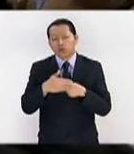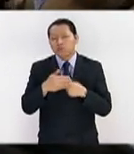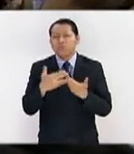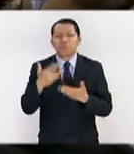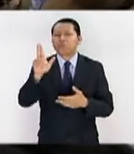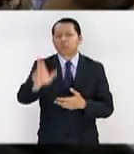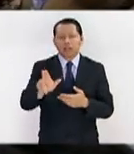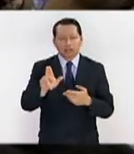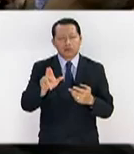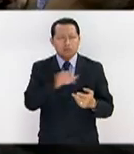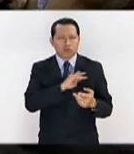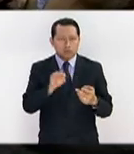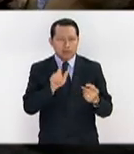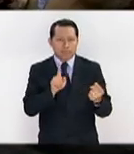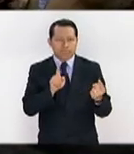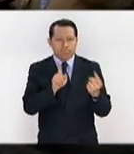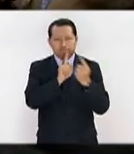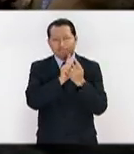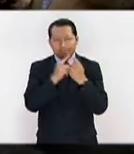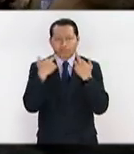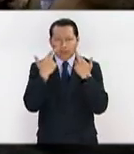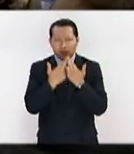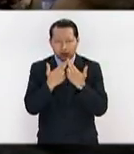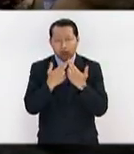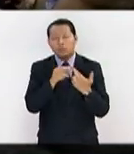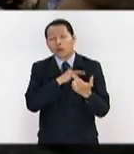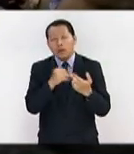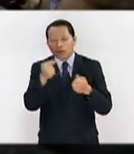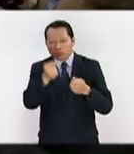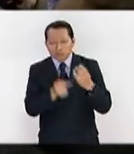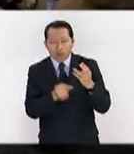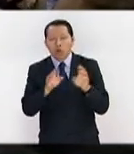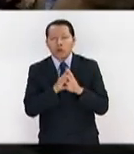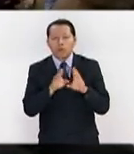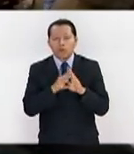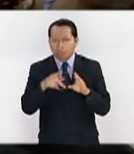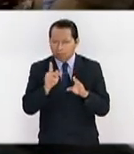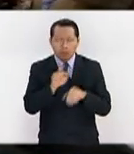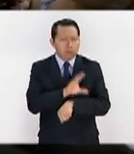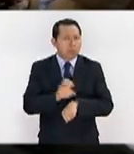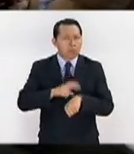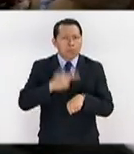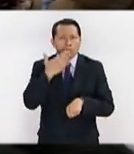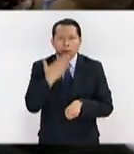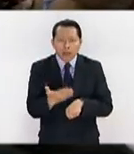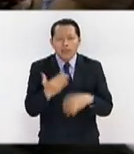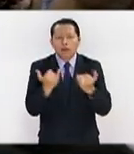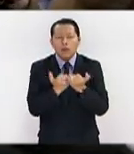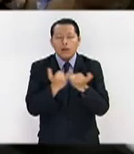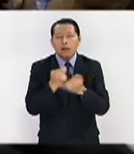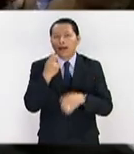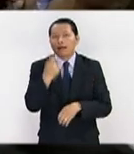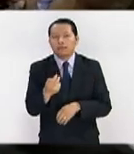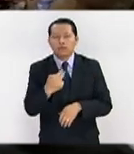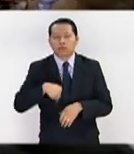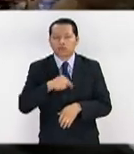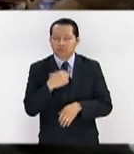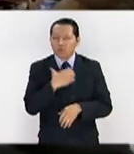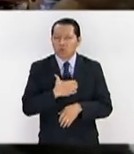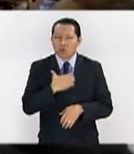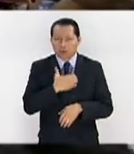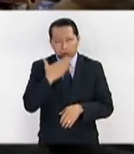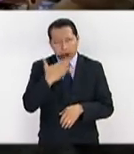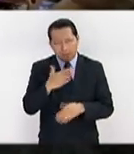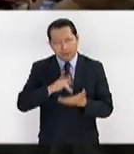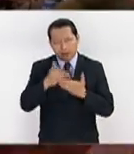martes para formalizar ya algunos de estos instrumentos, pero la coordinación ha sido muy buena y de ello estamos contentos y agradecidos con el